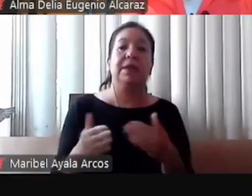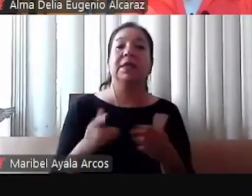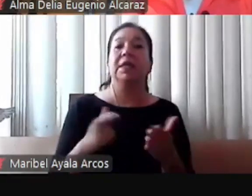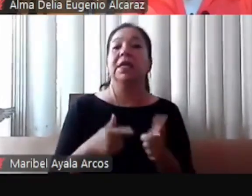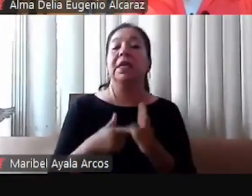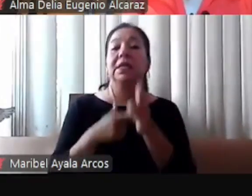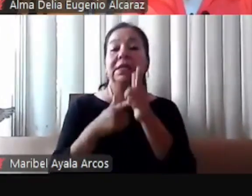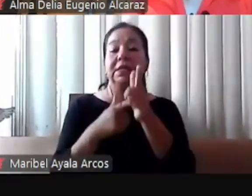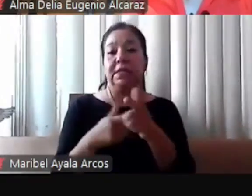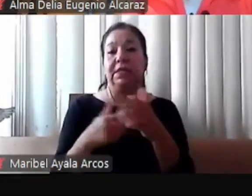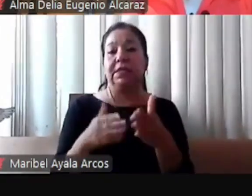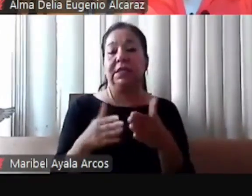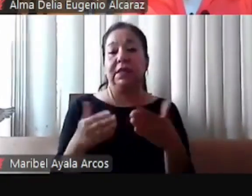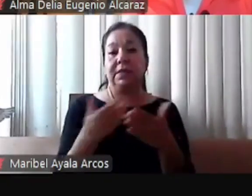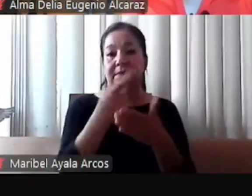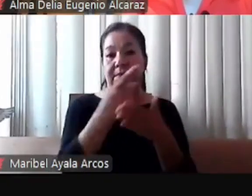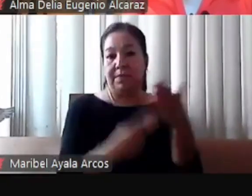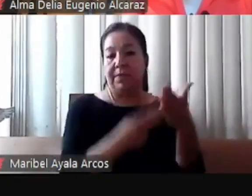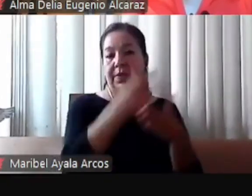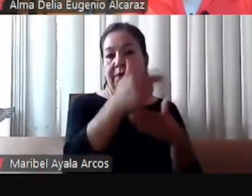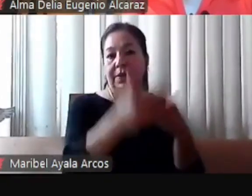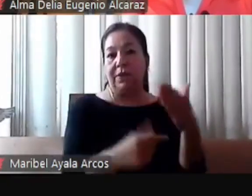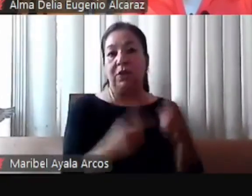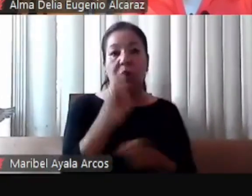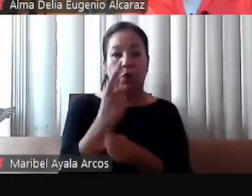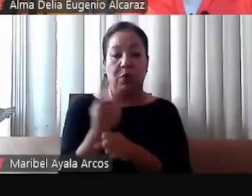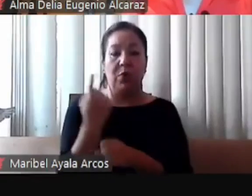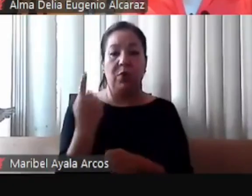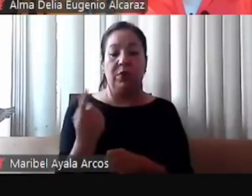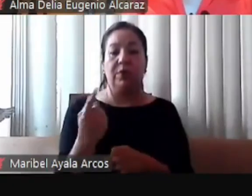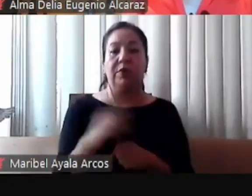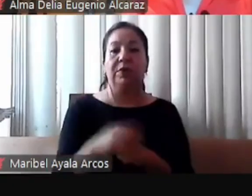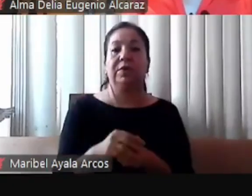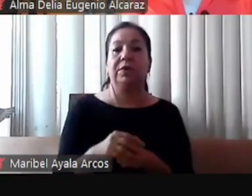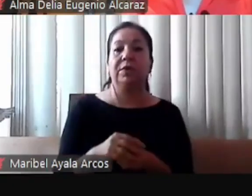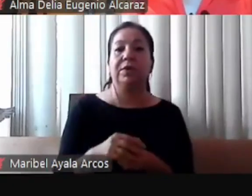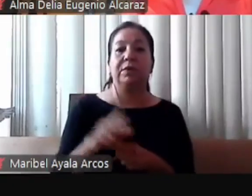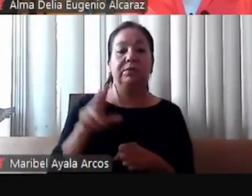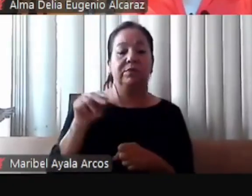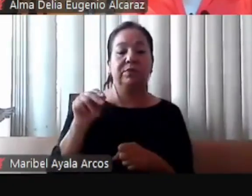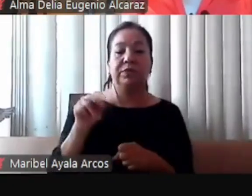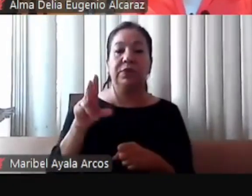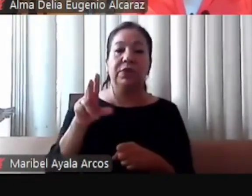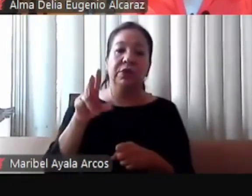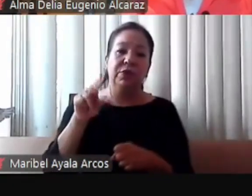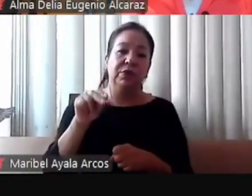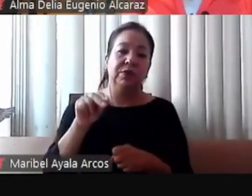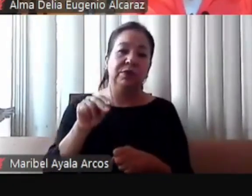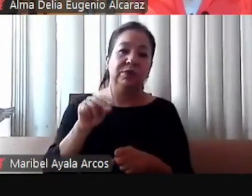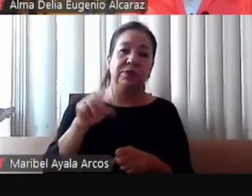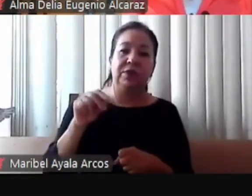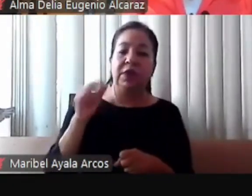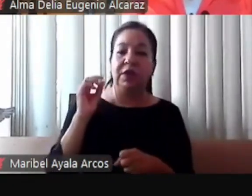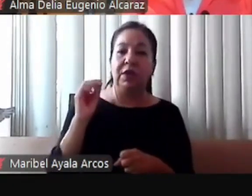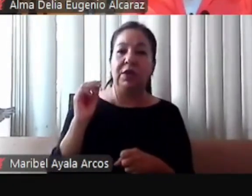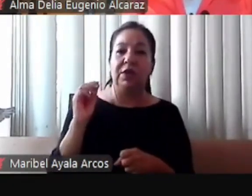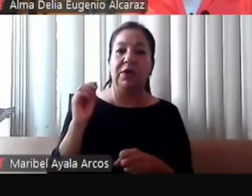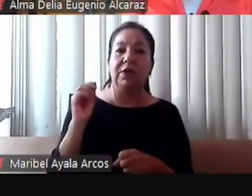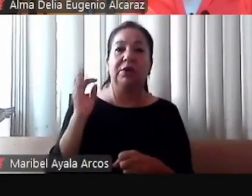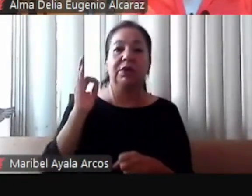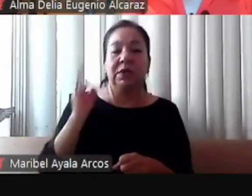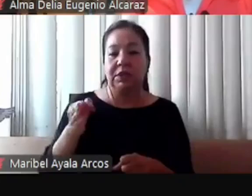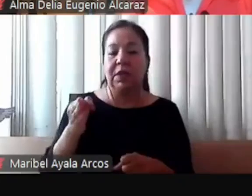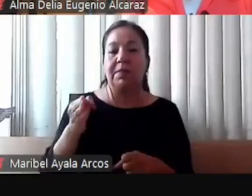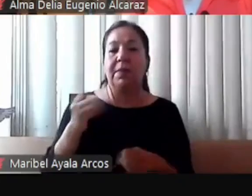punto resolutivo. Único, es improcedente el juicio electoral ciudadano identificado con la clave TE, diagonal GEC, diagonal